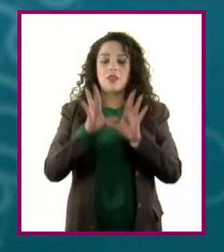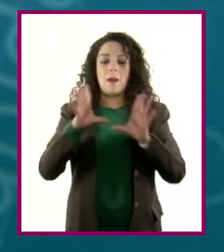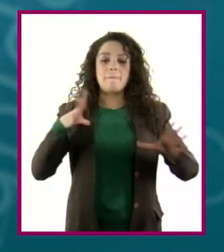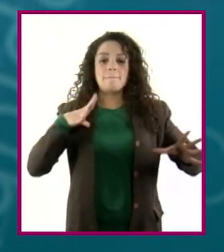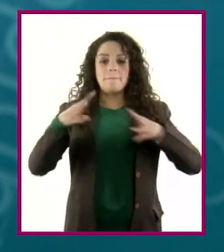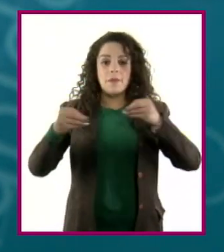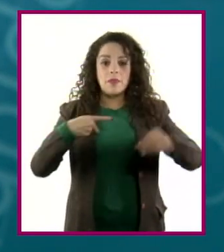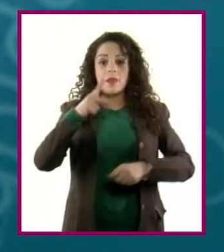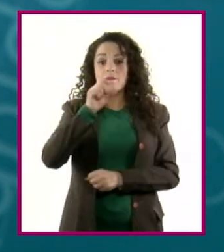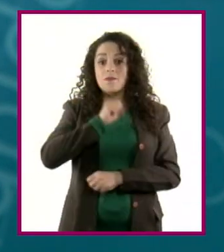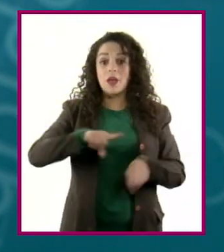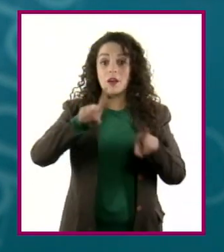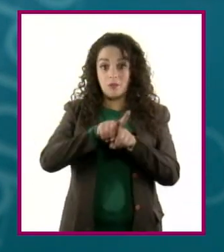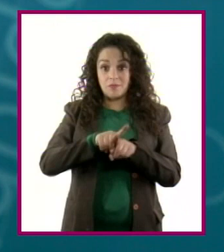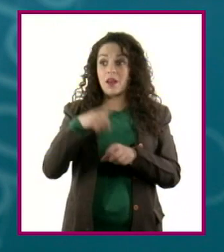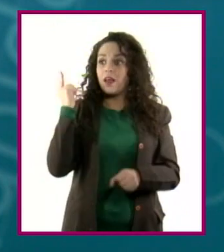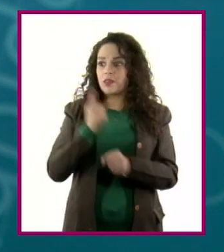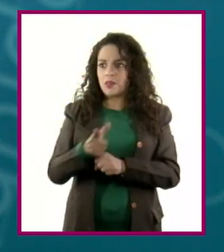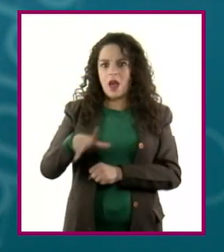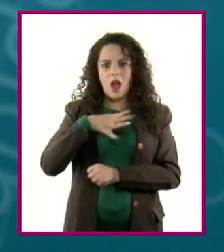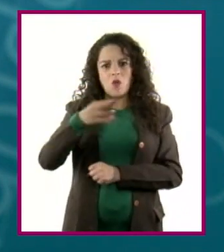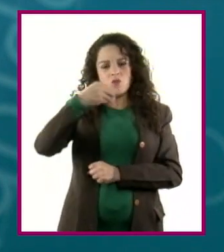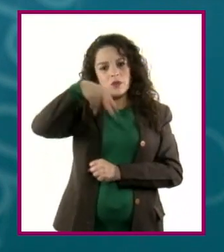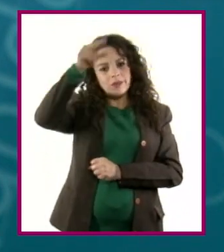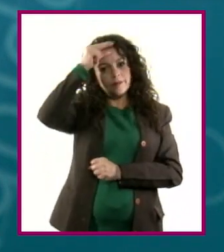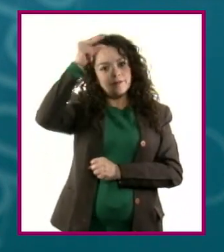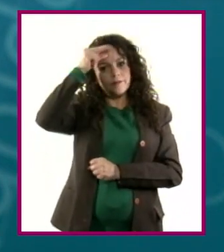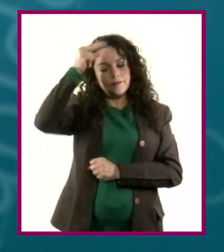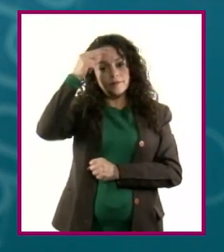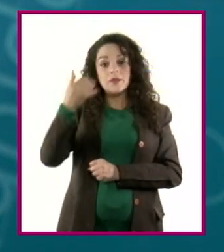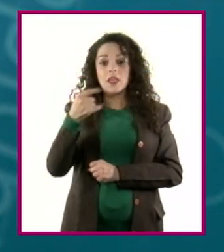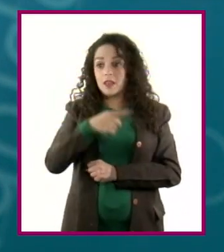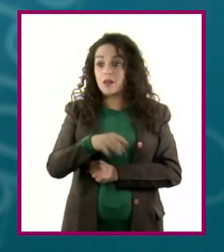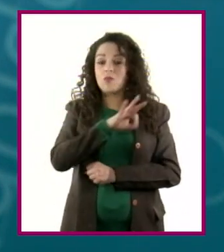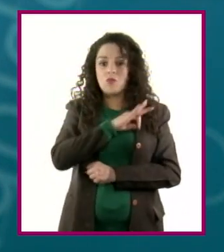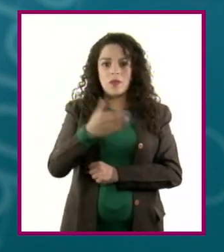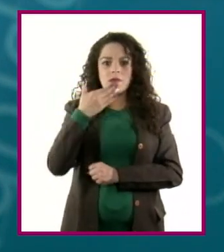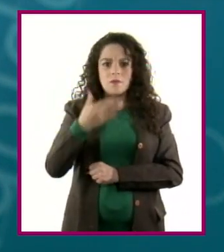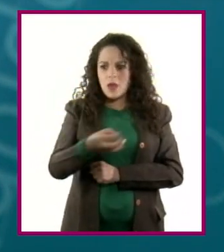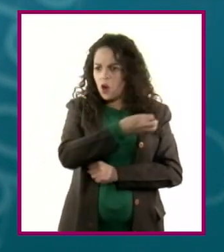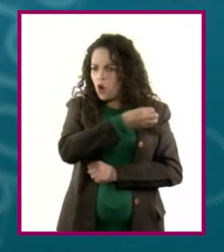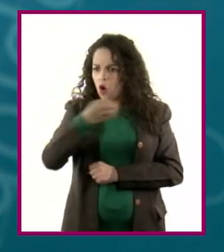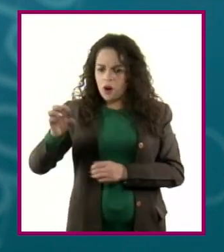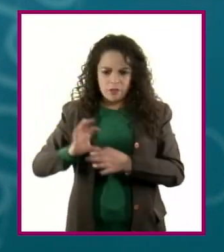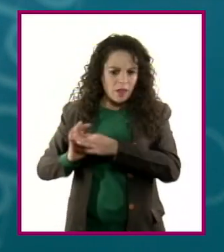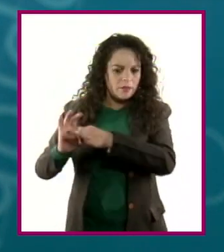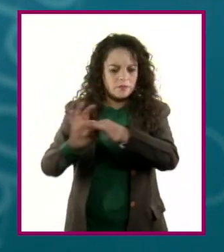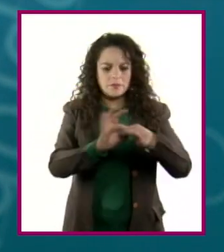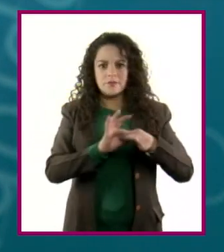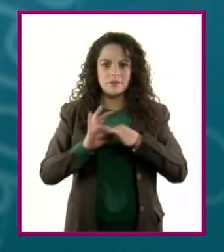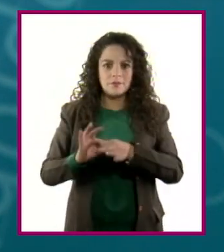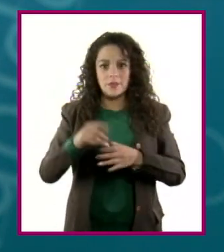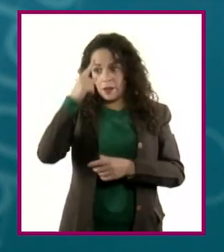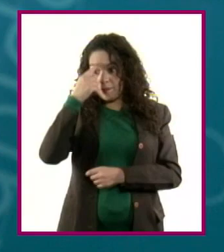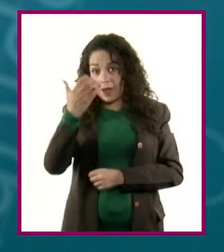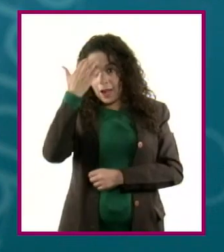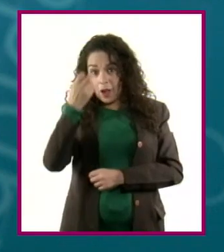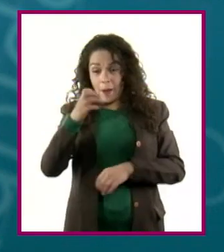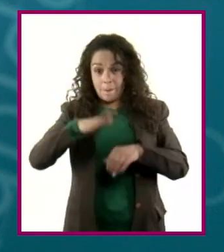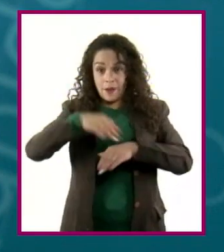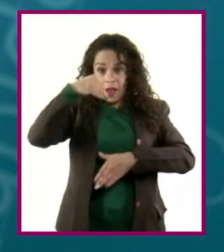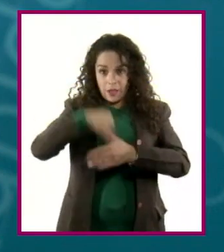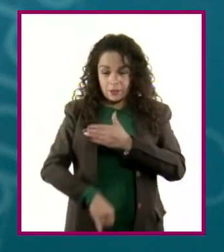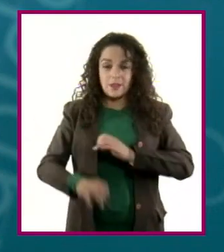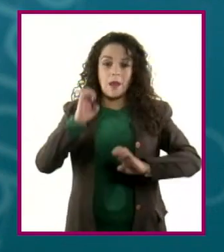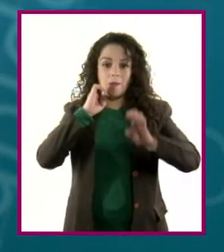han mostrado su sabiduría, fortalezas y capacidad de organización. Para conocer una experiencia sobre esto, tenemos una entrevista con un